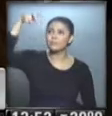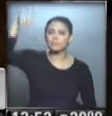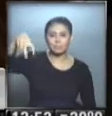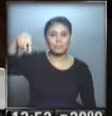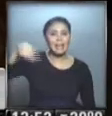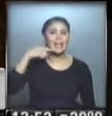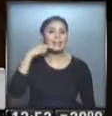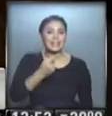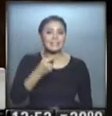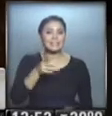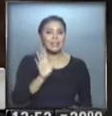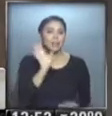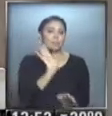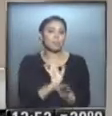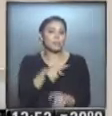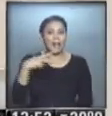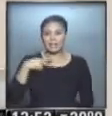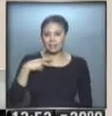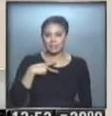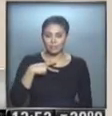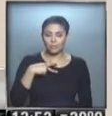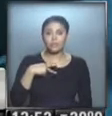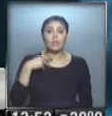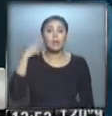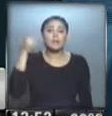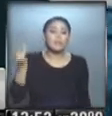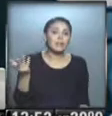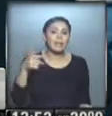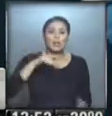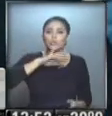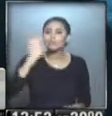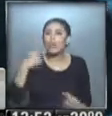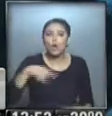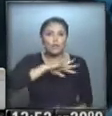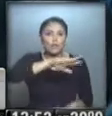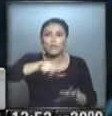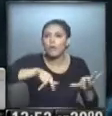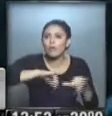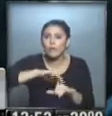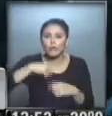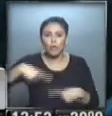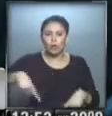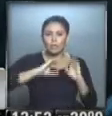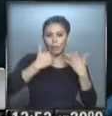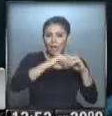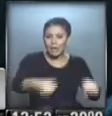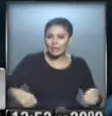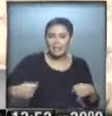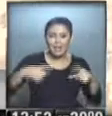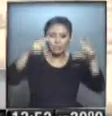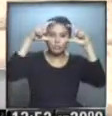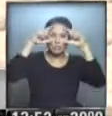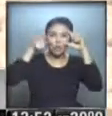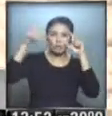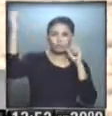hace pasar por un chico rico, y ahí roba todo lo que puede: material de esquí, anteojos de sol